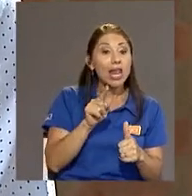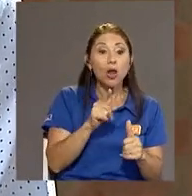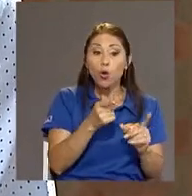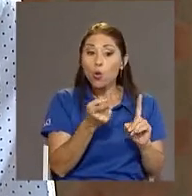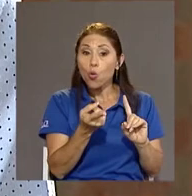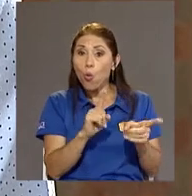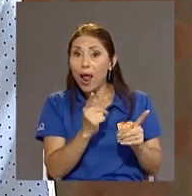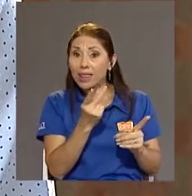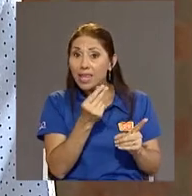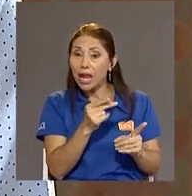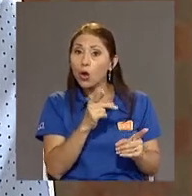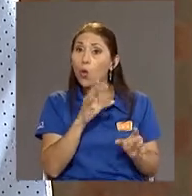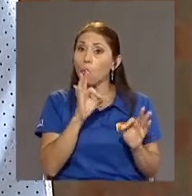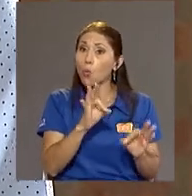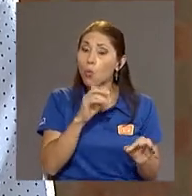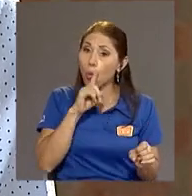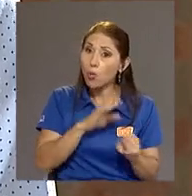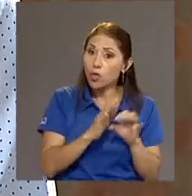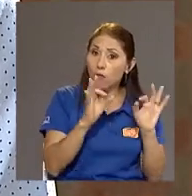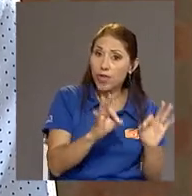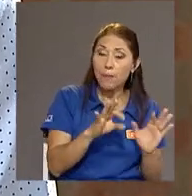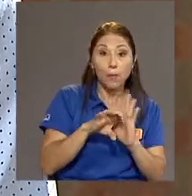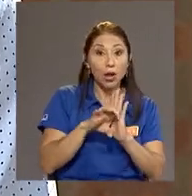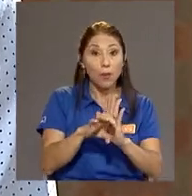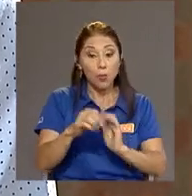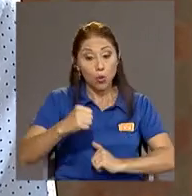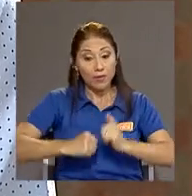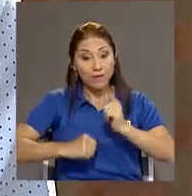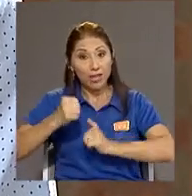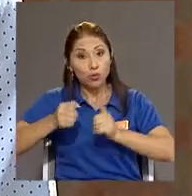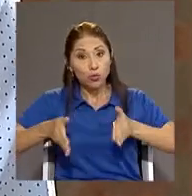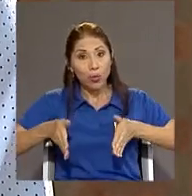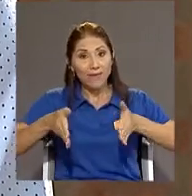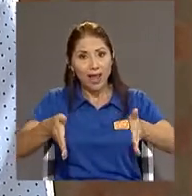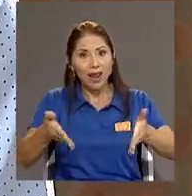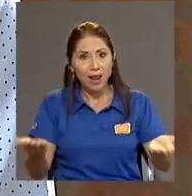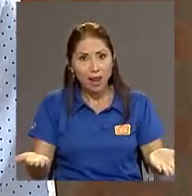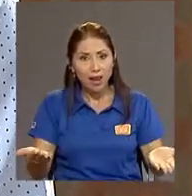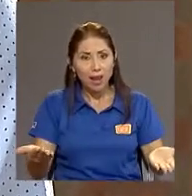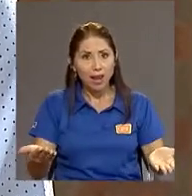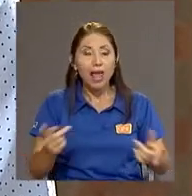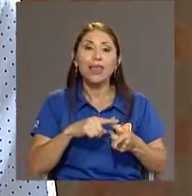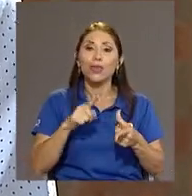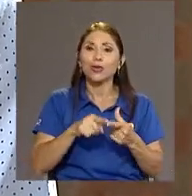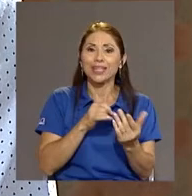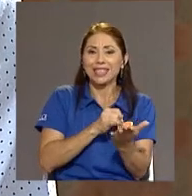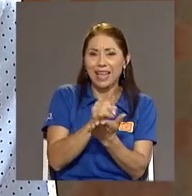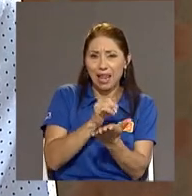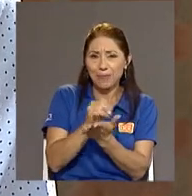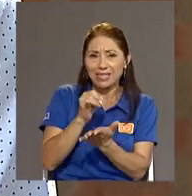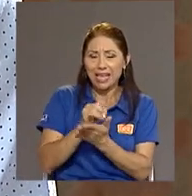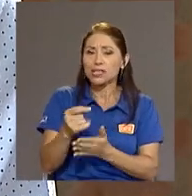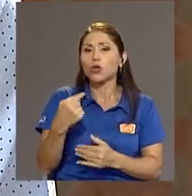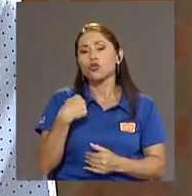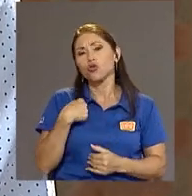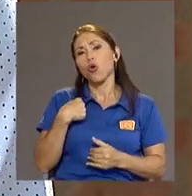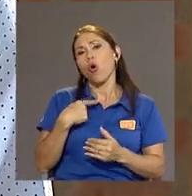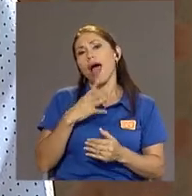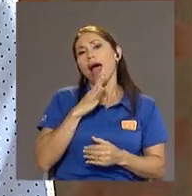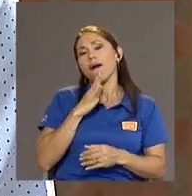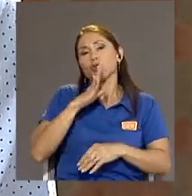cumplidos. Por ejemplo, en infraestructura vial. Entonces, en la investigación toco algunos elementos,